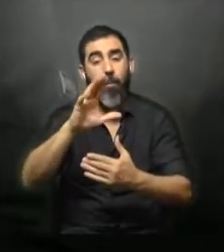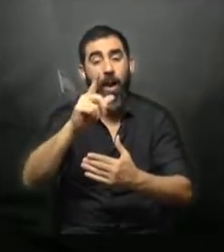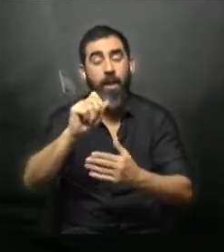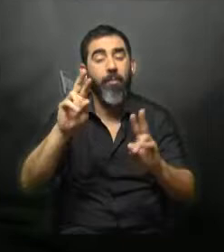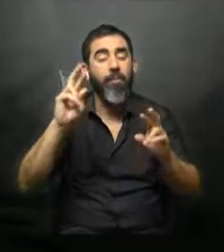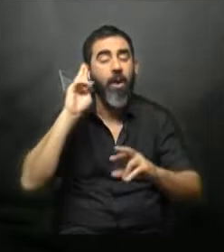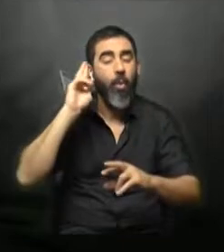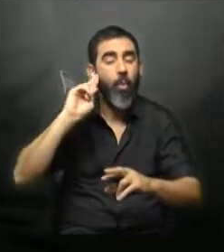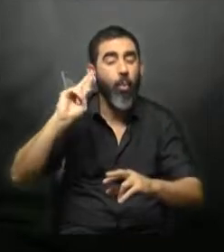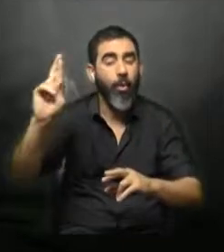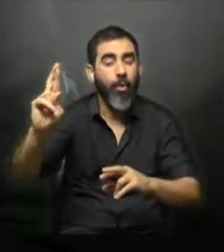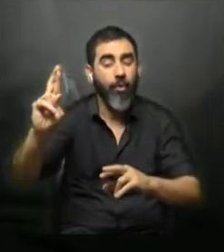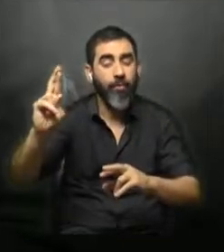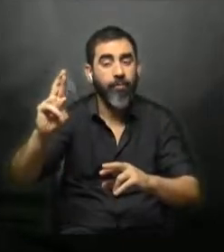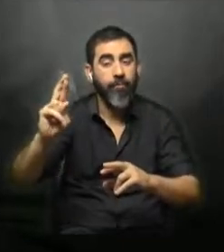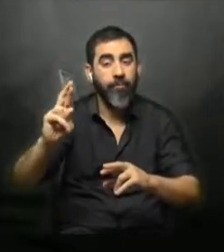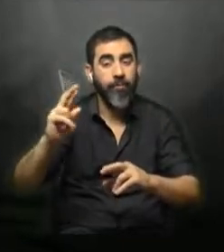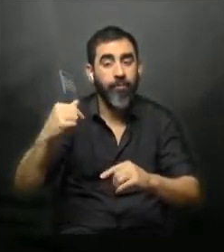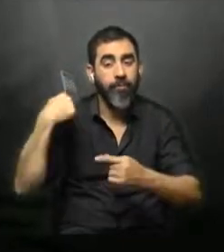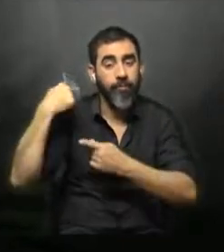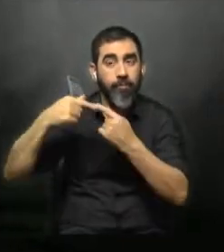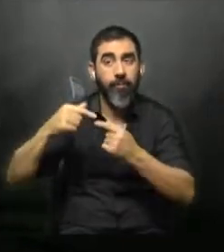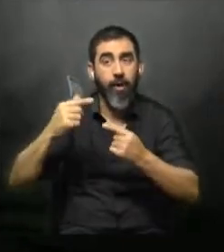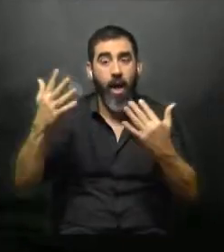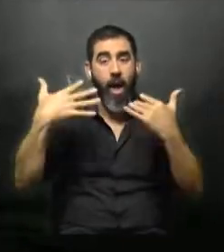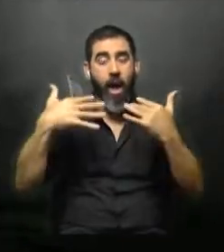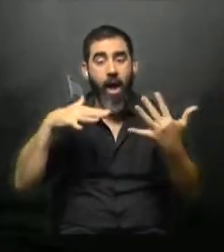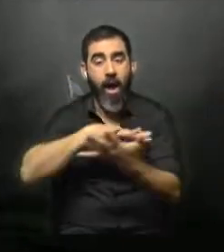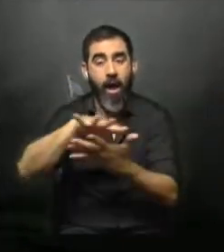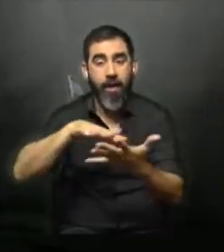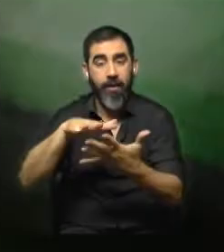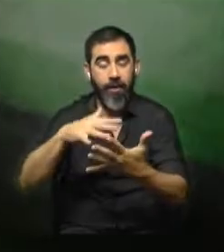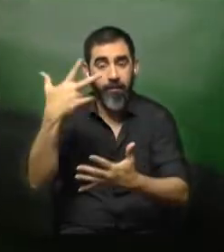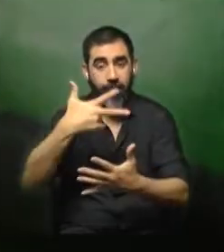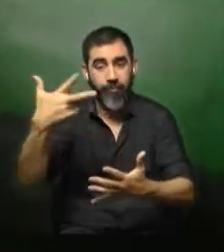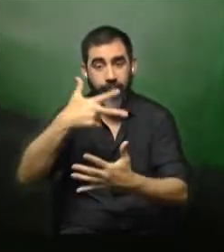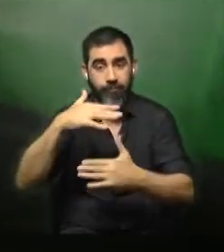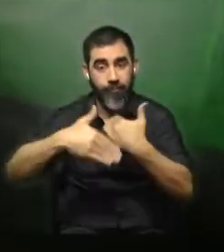ruido de origen aerodinámico en aerogeneradores.